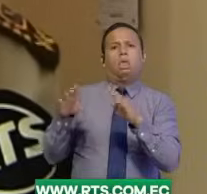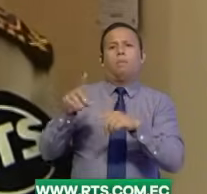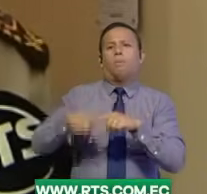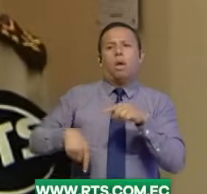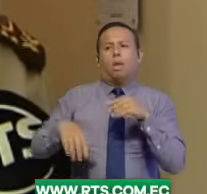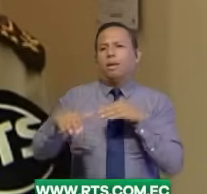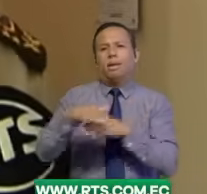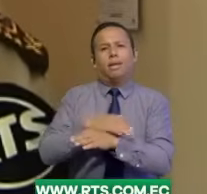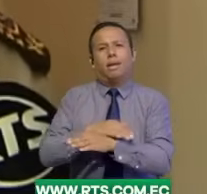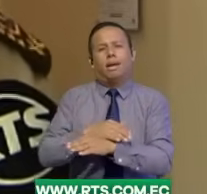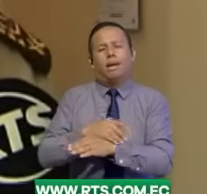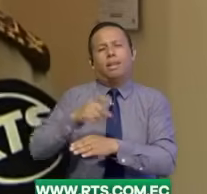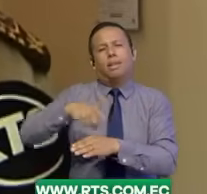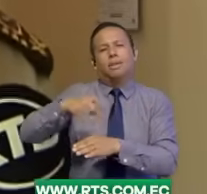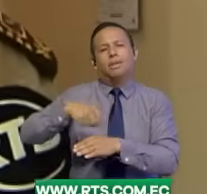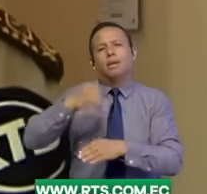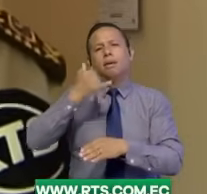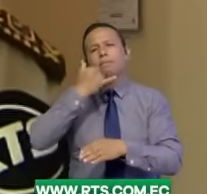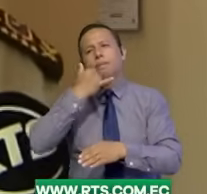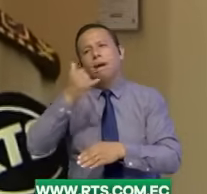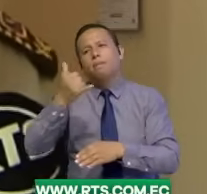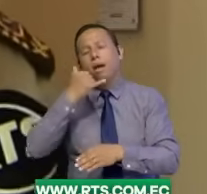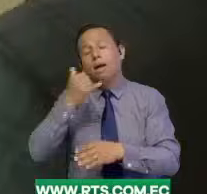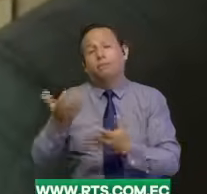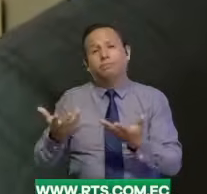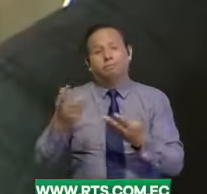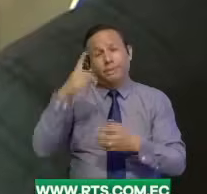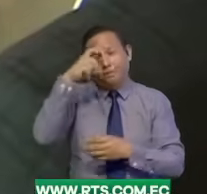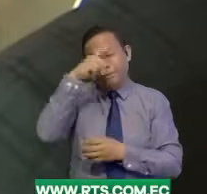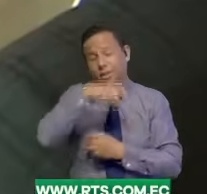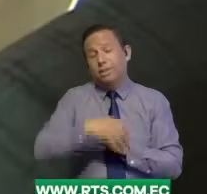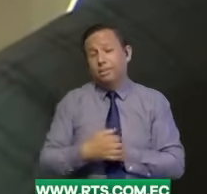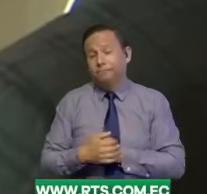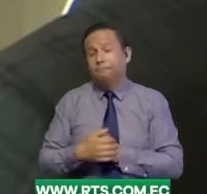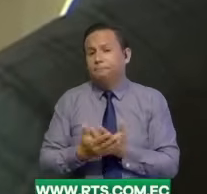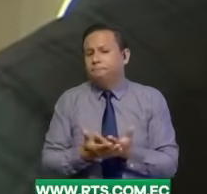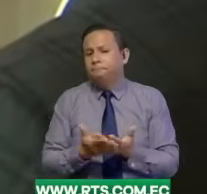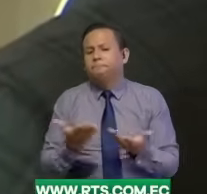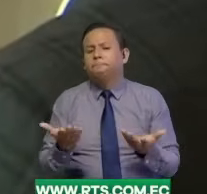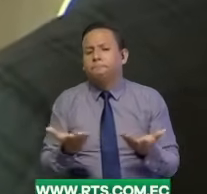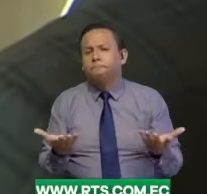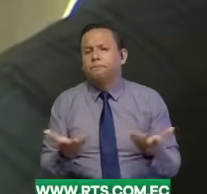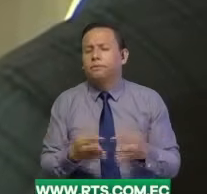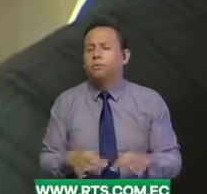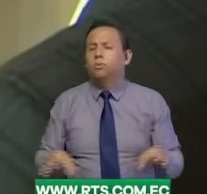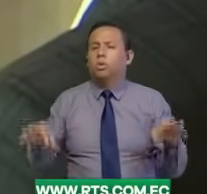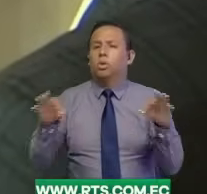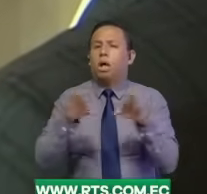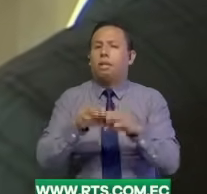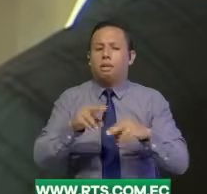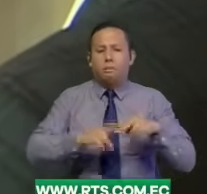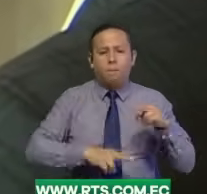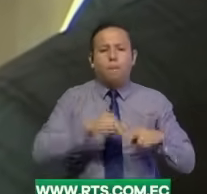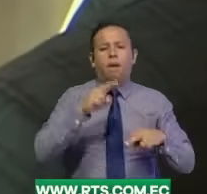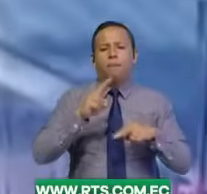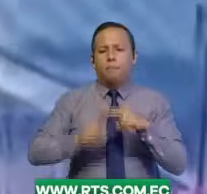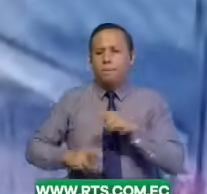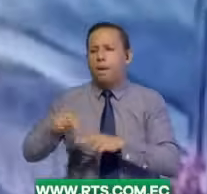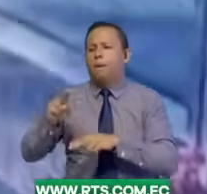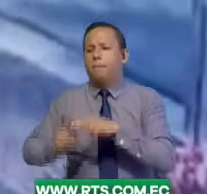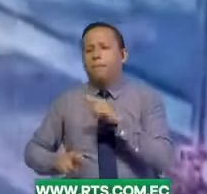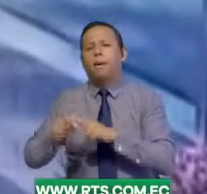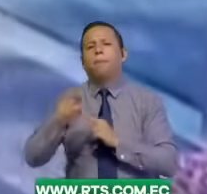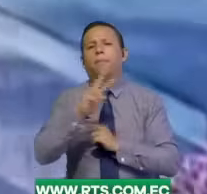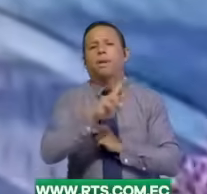usted me indica, tiene dificultades para ingresar. Y que la idea es construir al menos 22 UPC